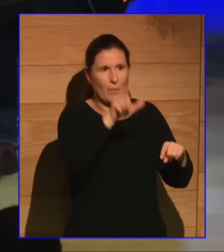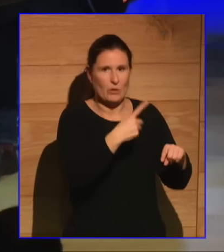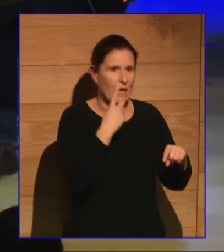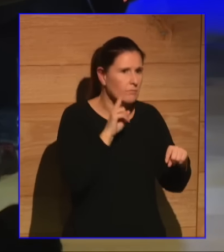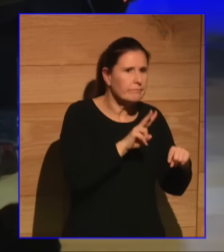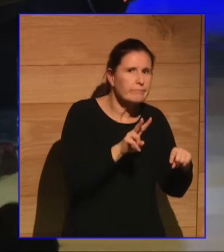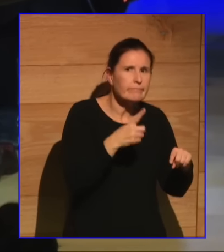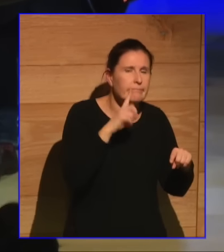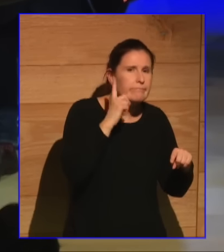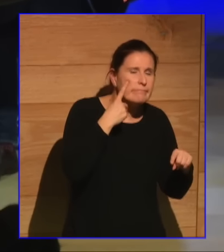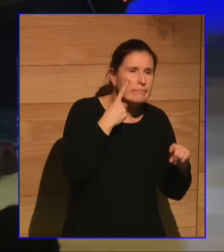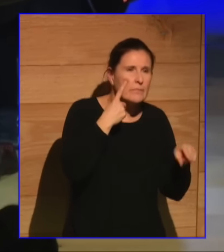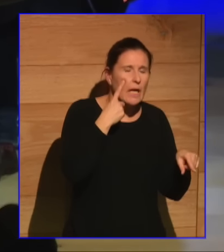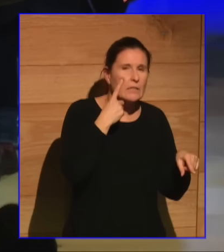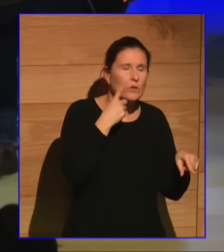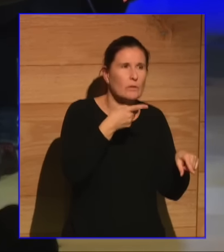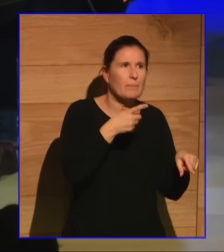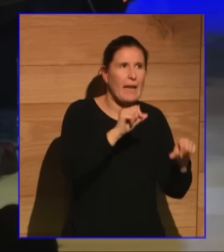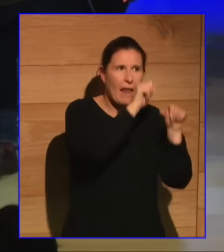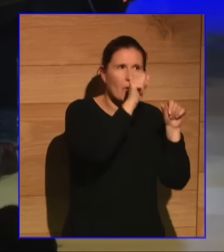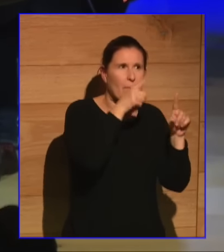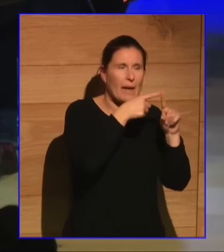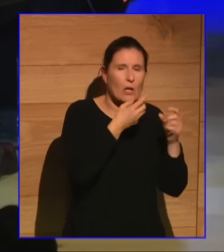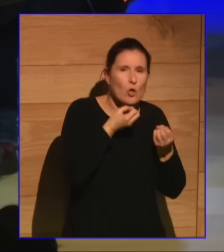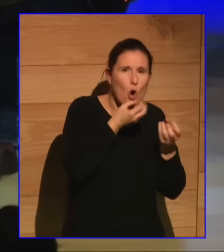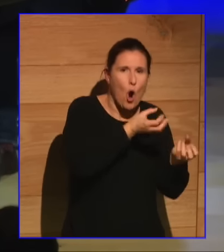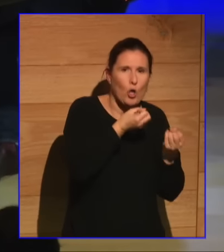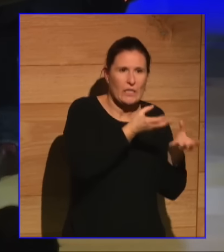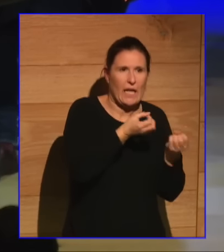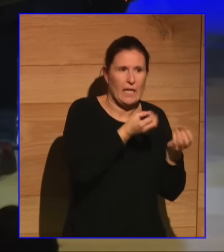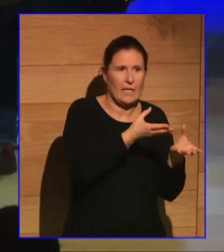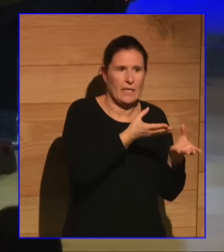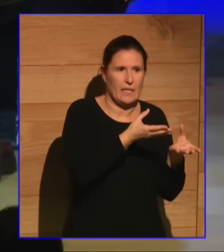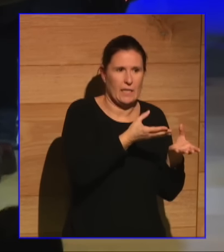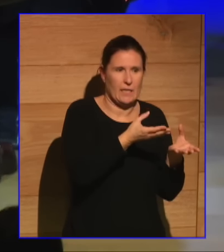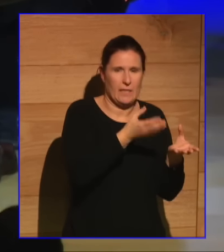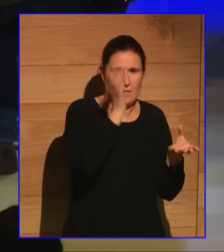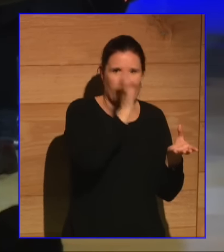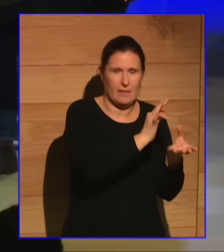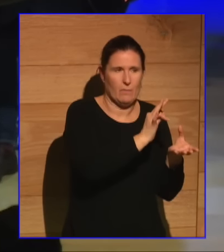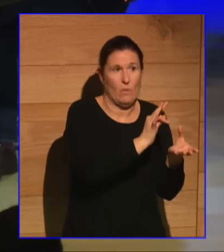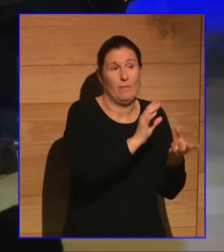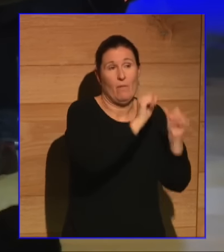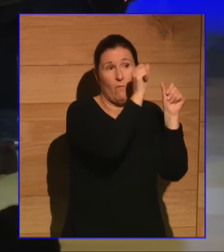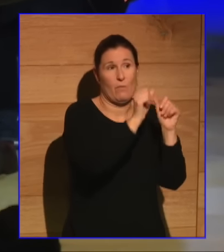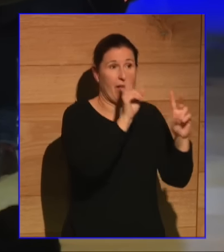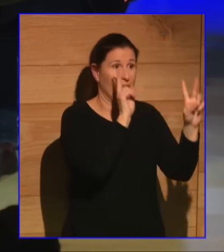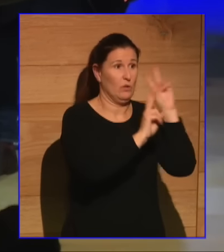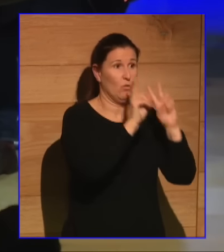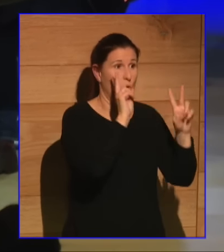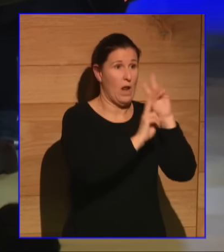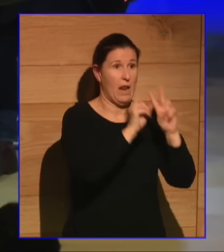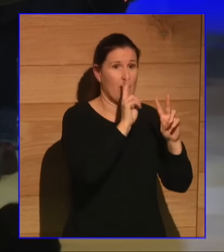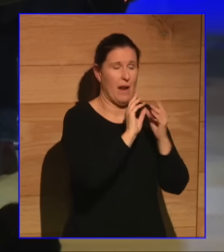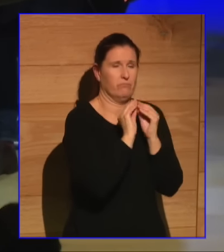a decir, bueno, tengo la manera de contar esto, ¿no? La manera de, por lo menos visualmente, afrontar una